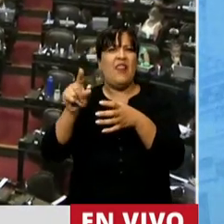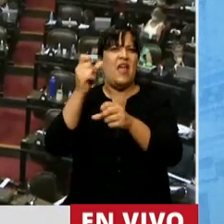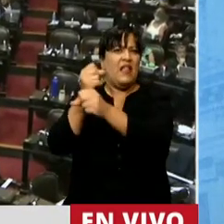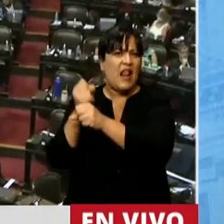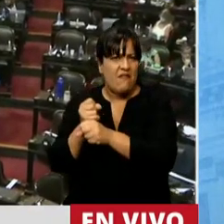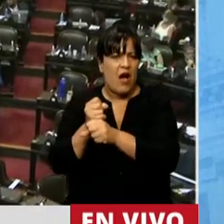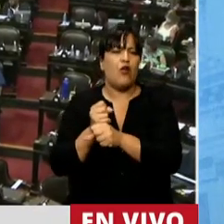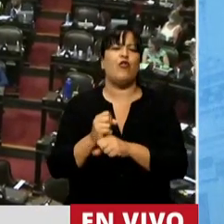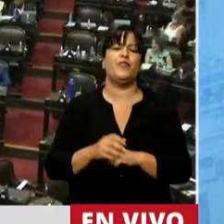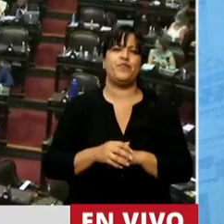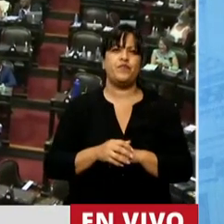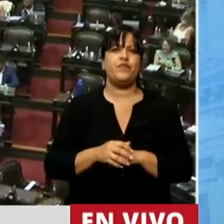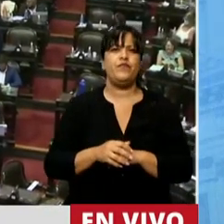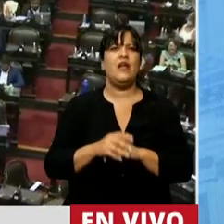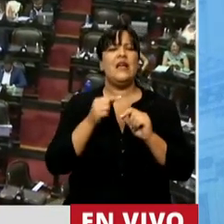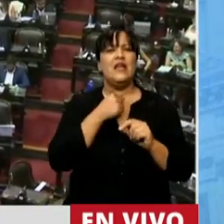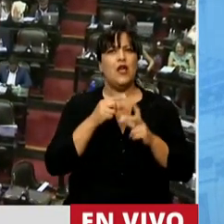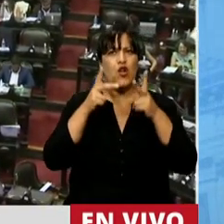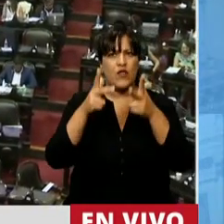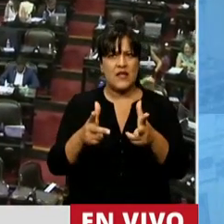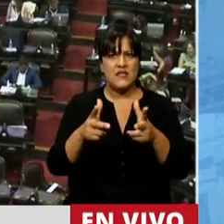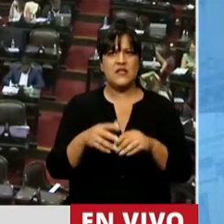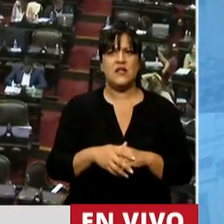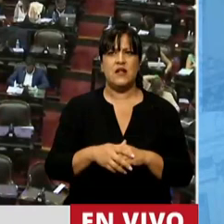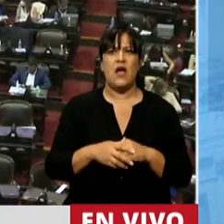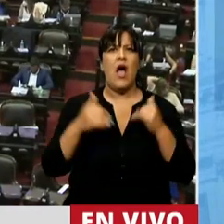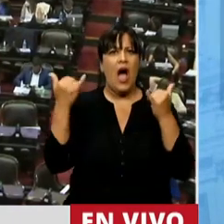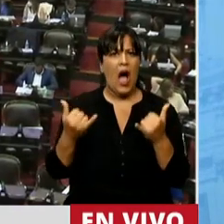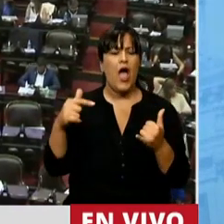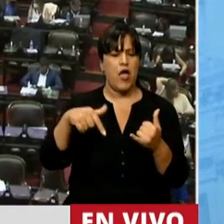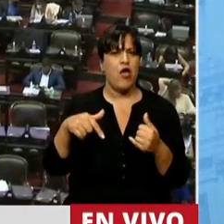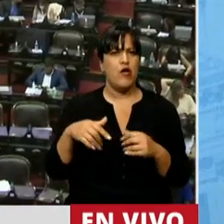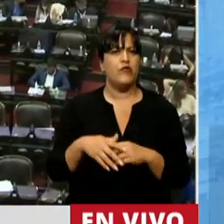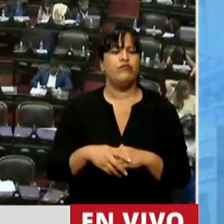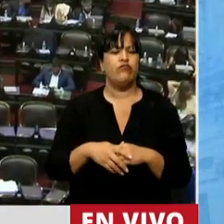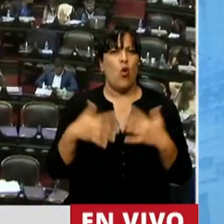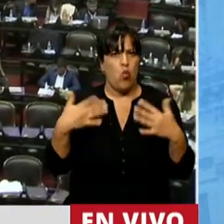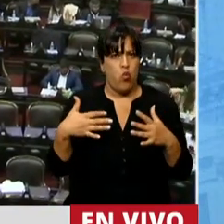Y destacar que hay un aumento